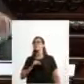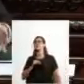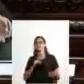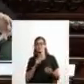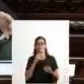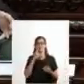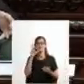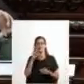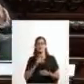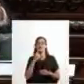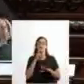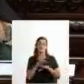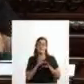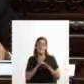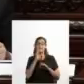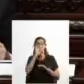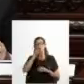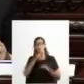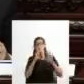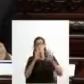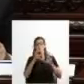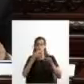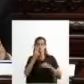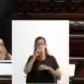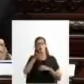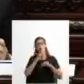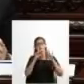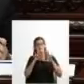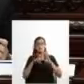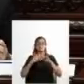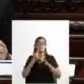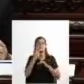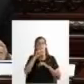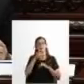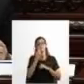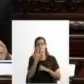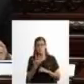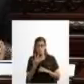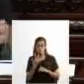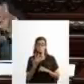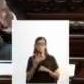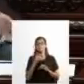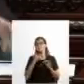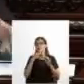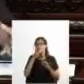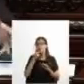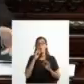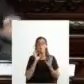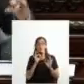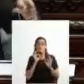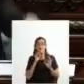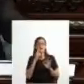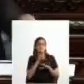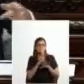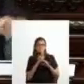tenía previsto 0,9. Fue 2,7. Después 3,5. Le dijimos, mire que ese déficit